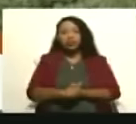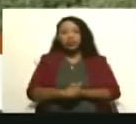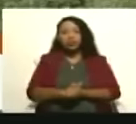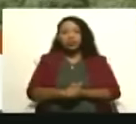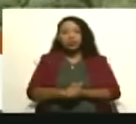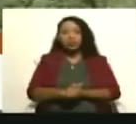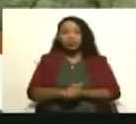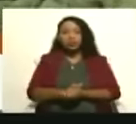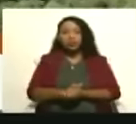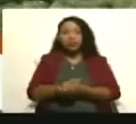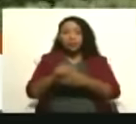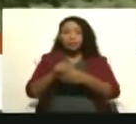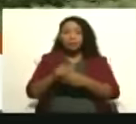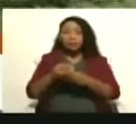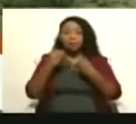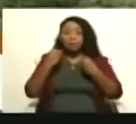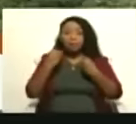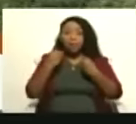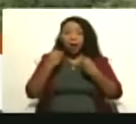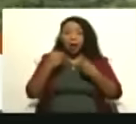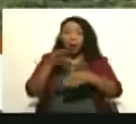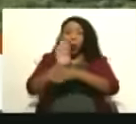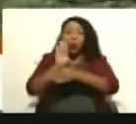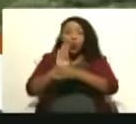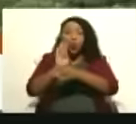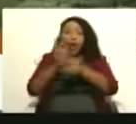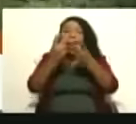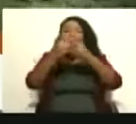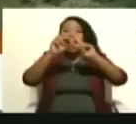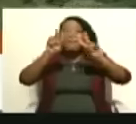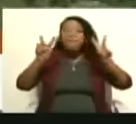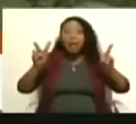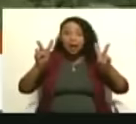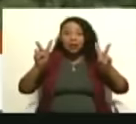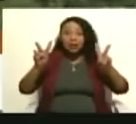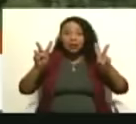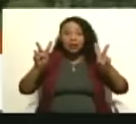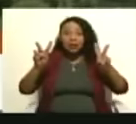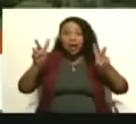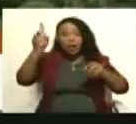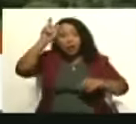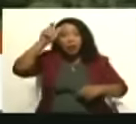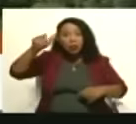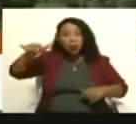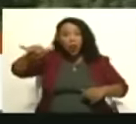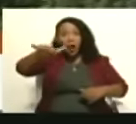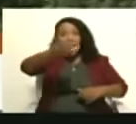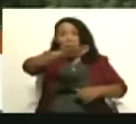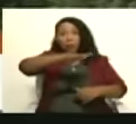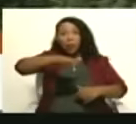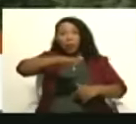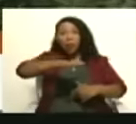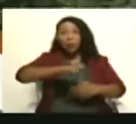como garantía de la paz, como garantía de la protección del pueblo.